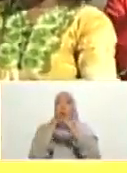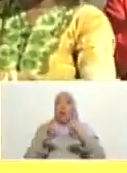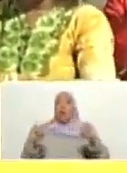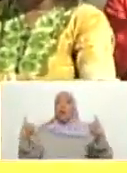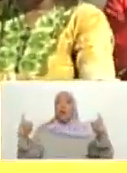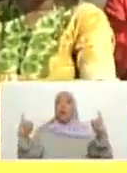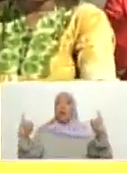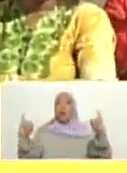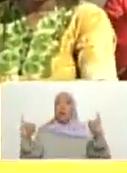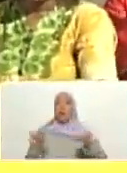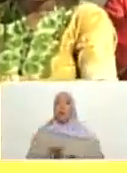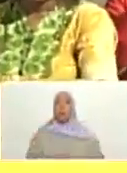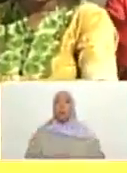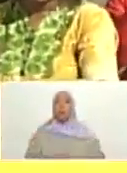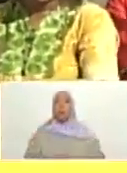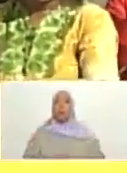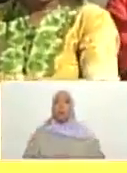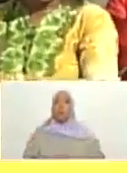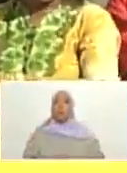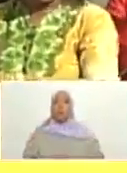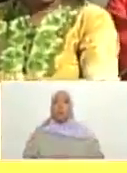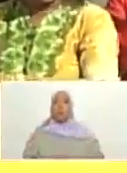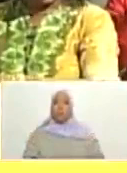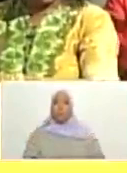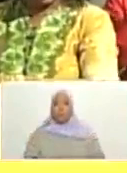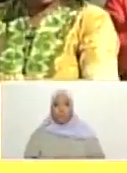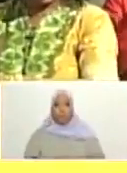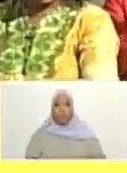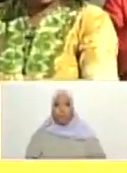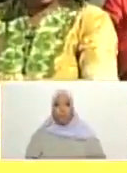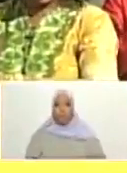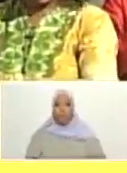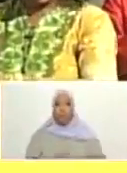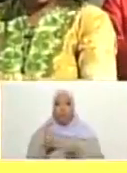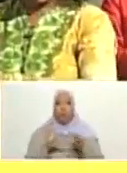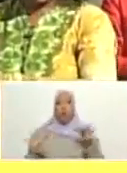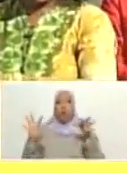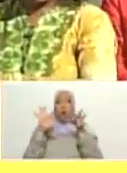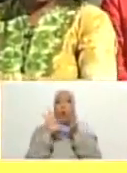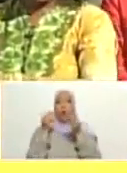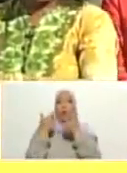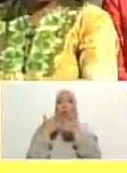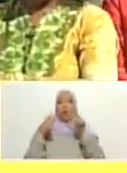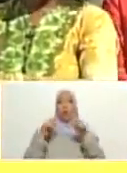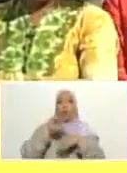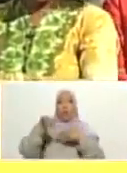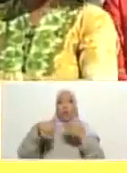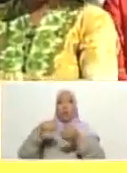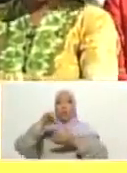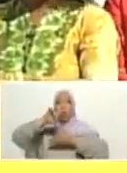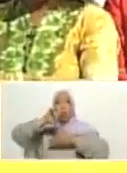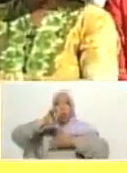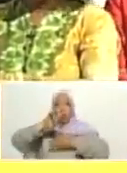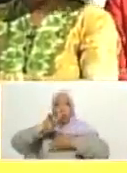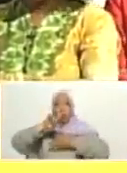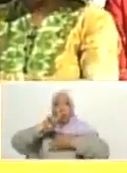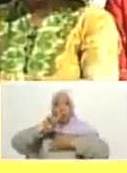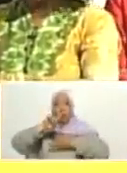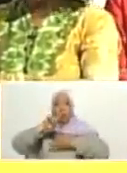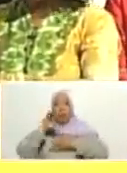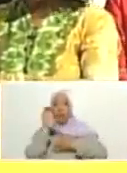Independencia, unión y liberación de América Latina y del Caribe.